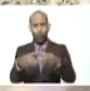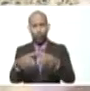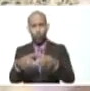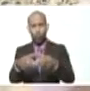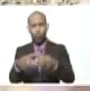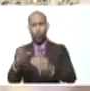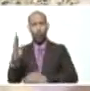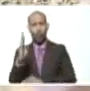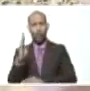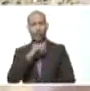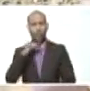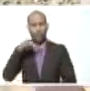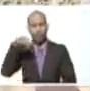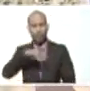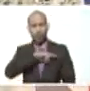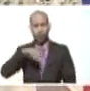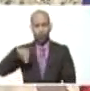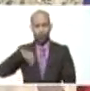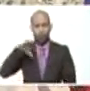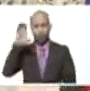apostólicos de nuestro país.